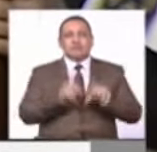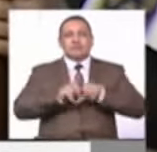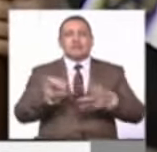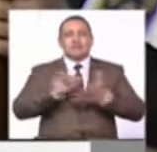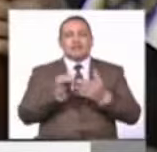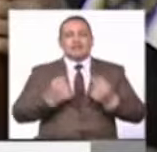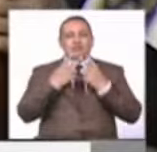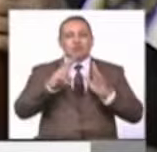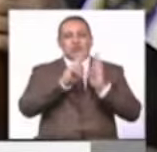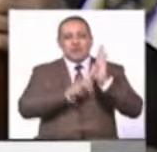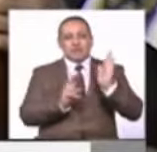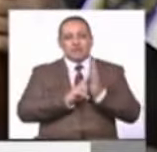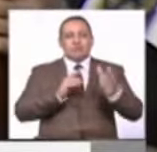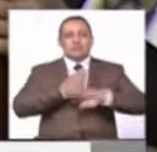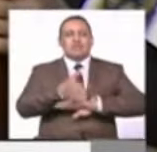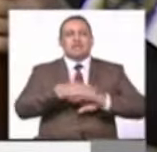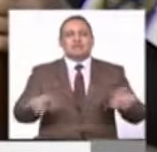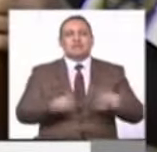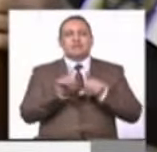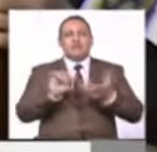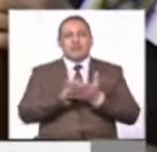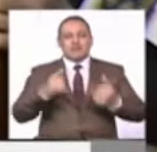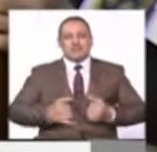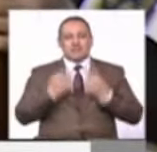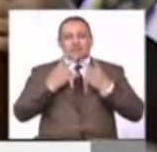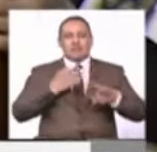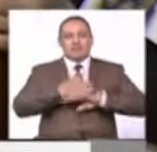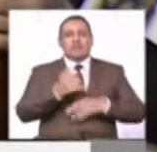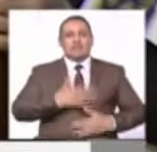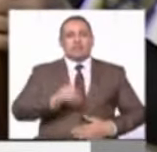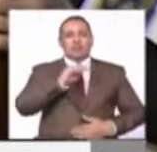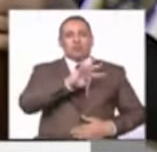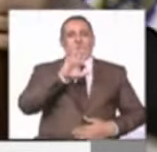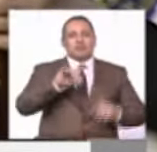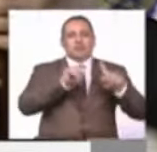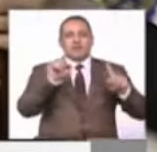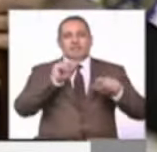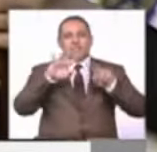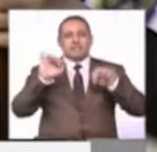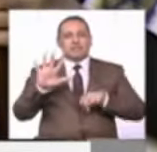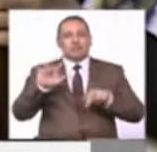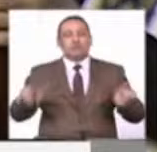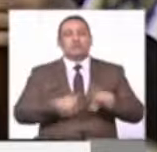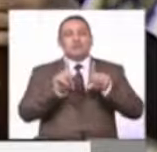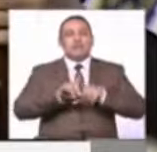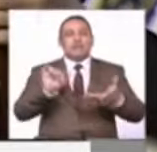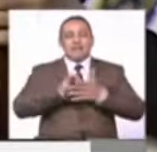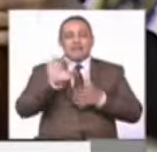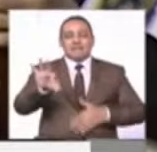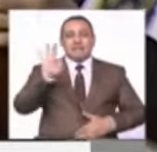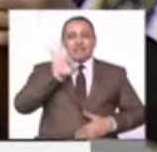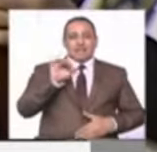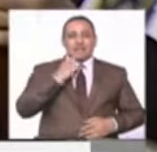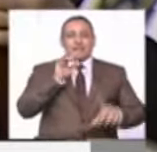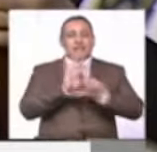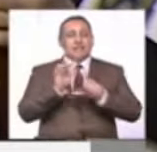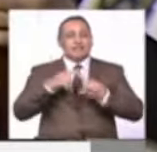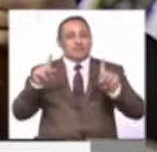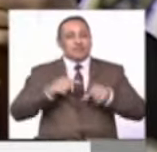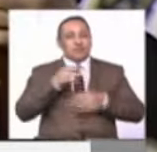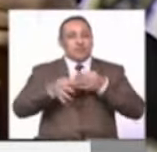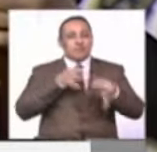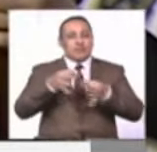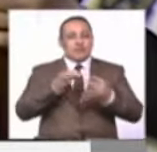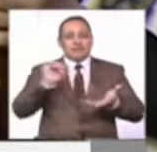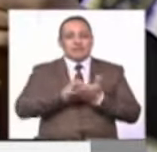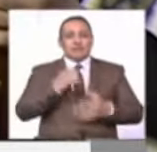el requisito para postular que es tener para postular que es tener entre 45 y 75 y una vez electa pues la ley no dice lo contrario no dice que usted